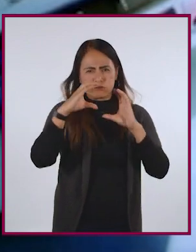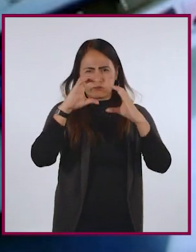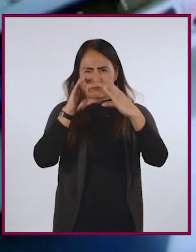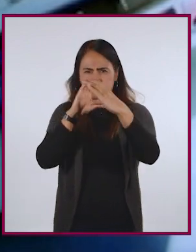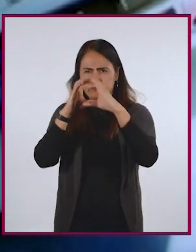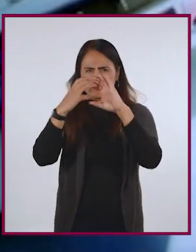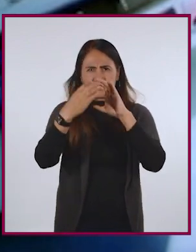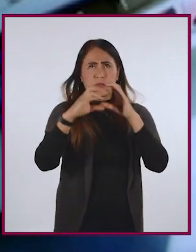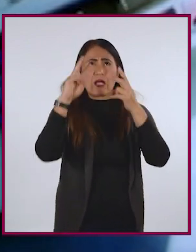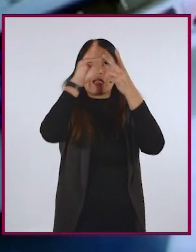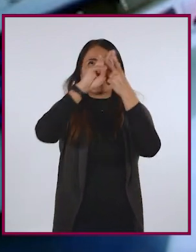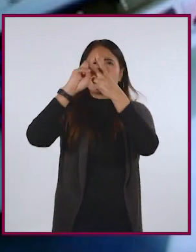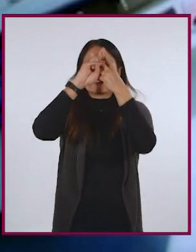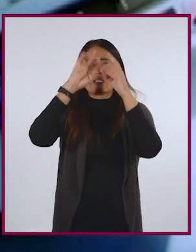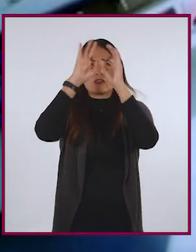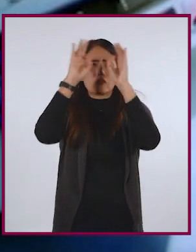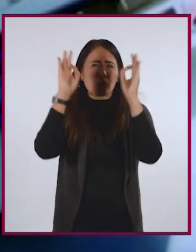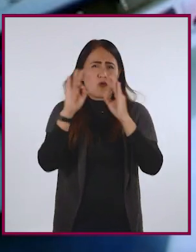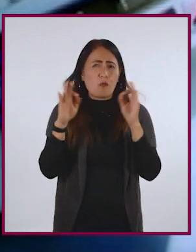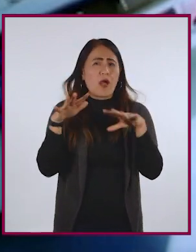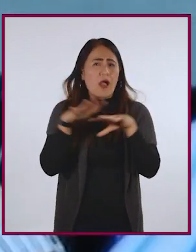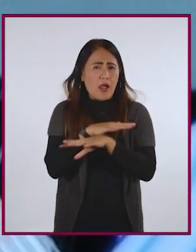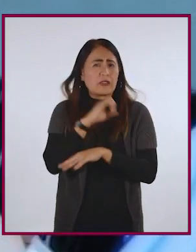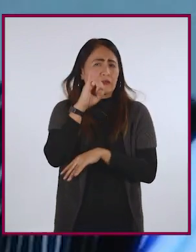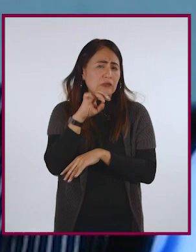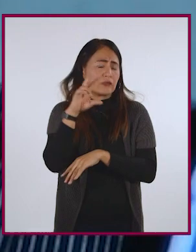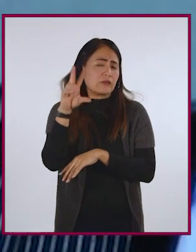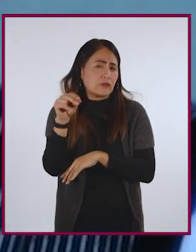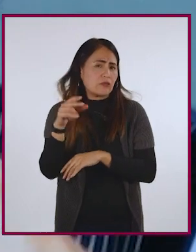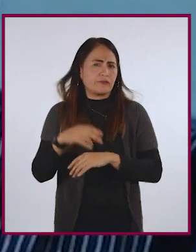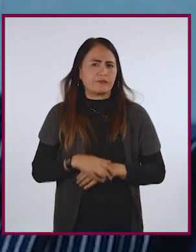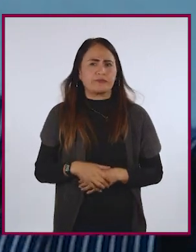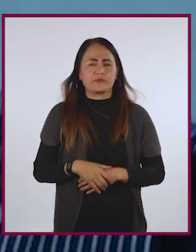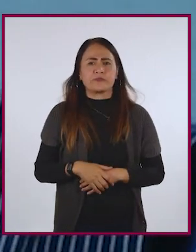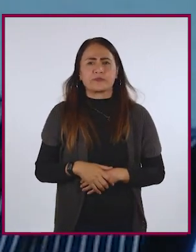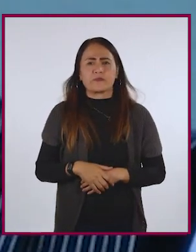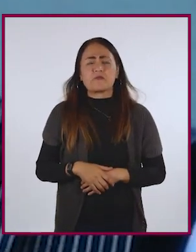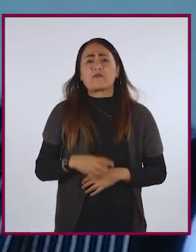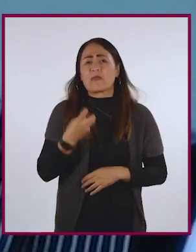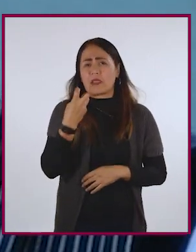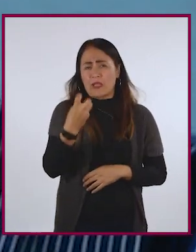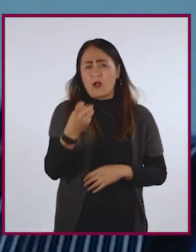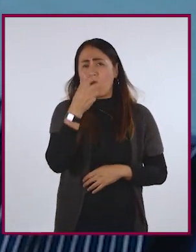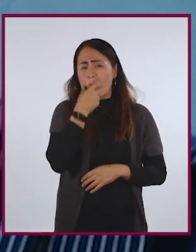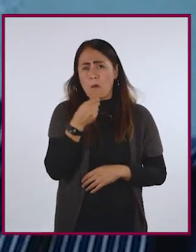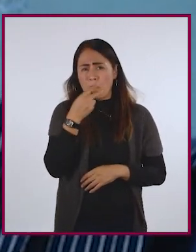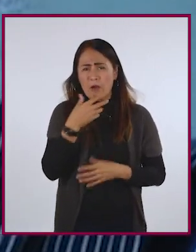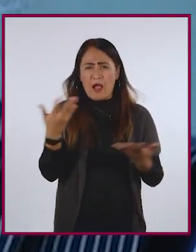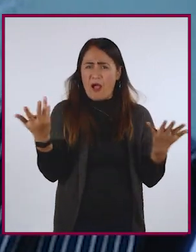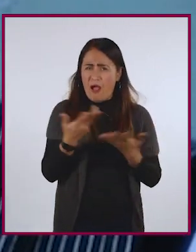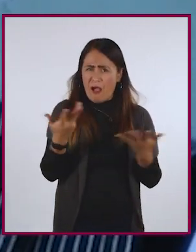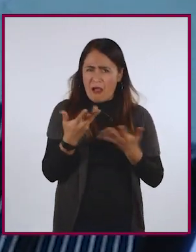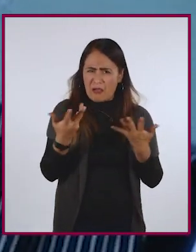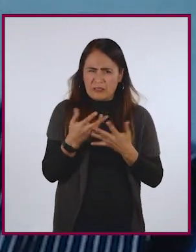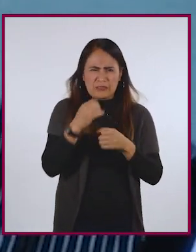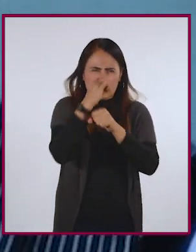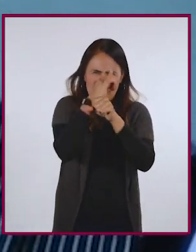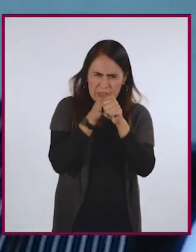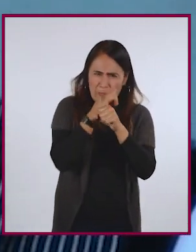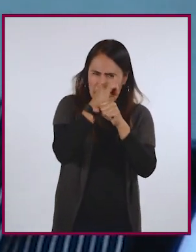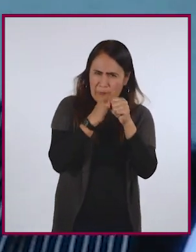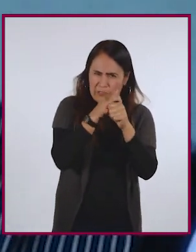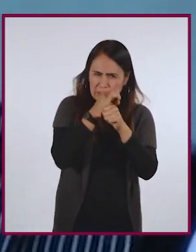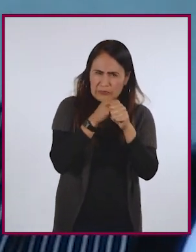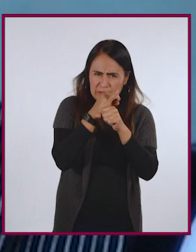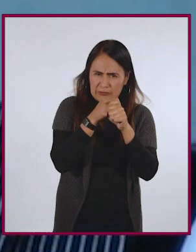la magnitud de las estrellas va cambiando o no, ¿sí? Entonces, con ese trabajo él logra poner realmente en el mapa